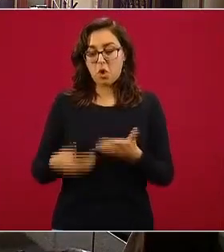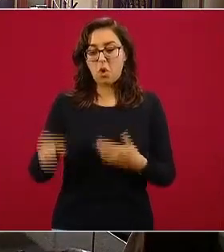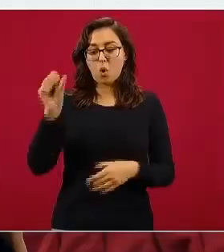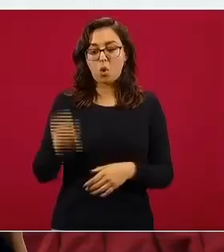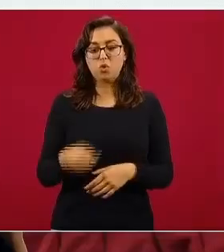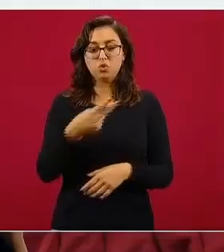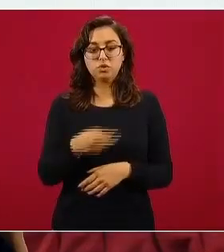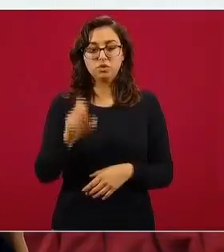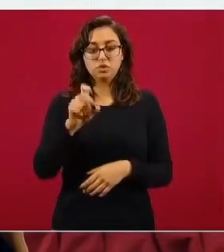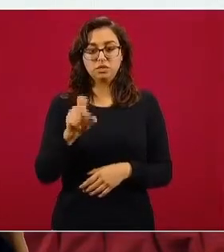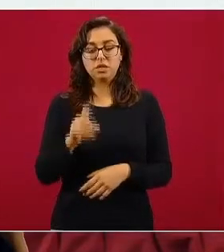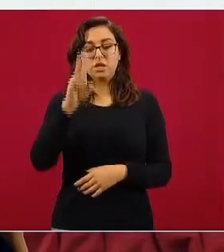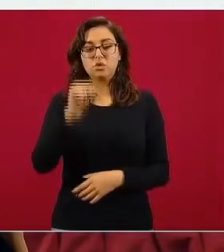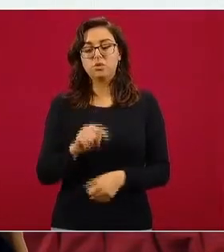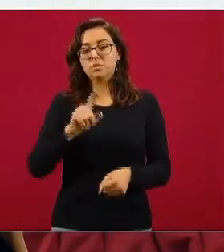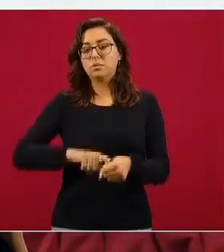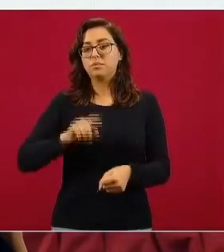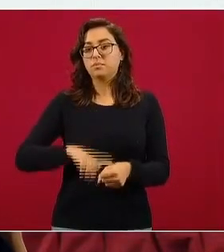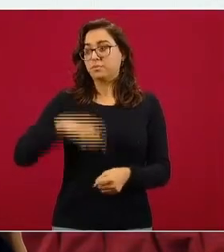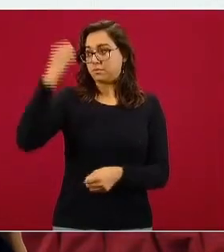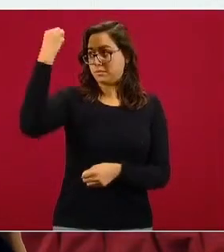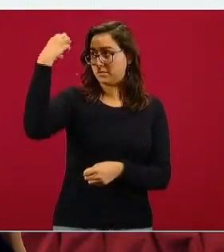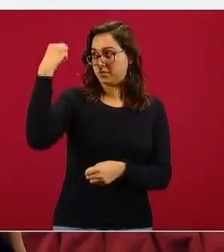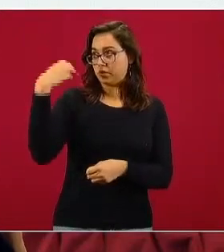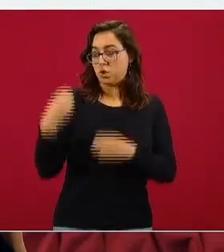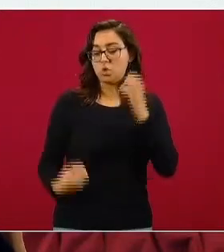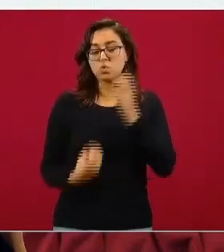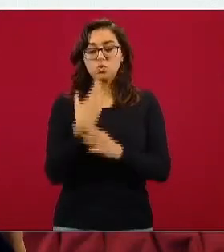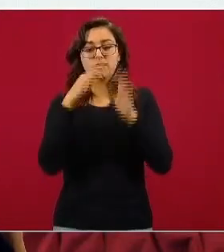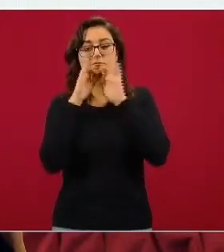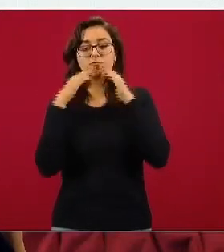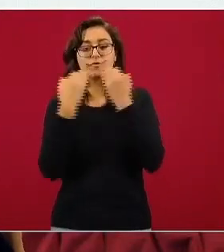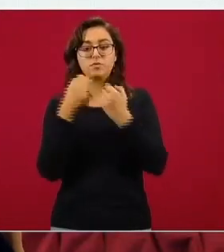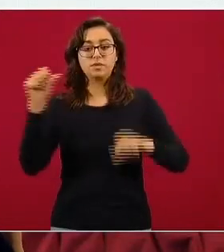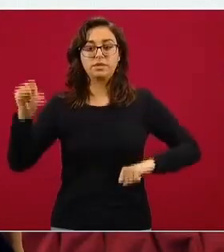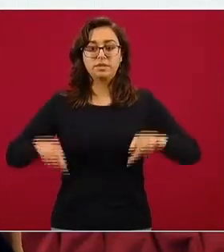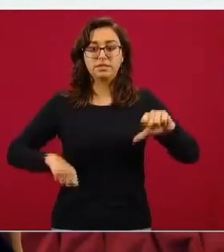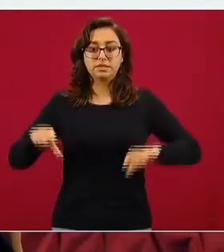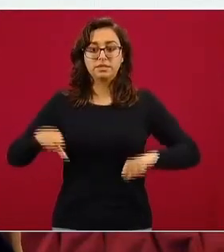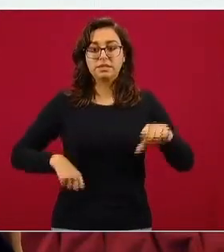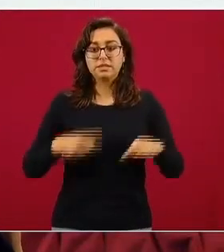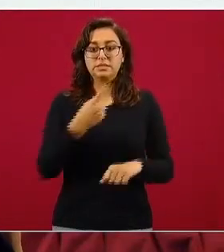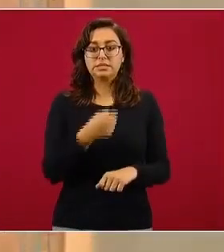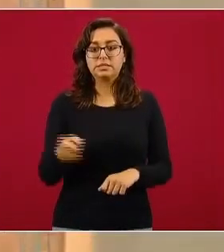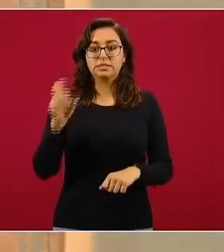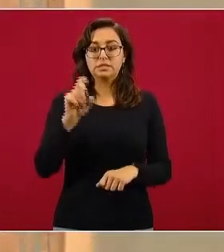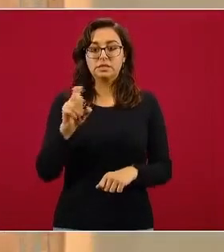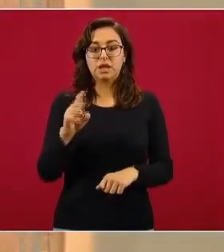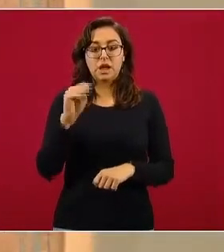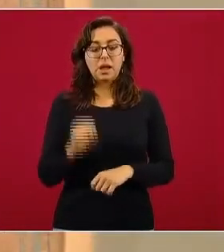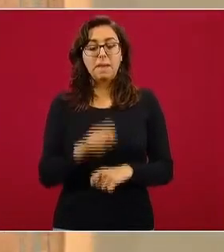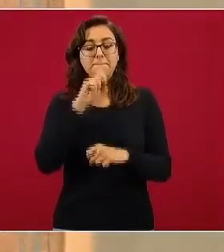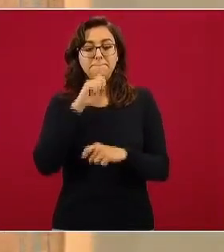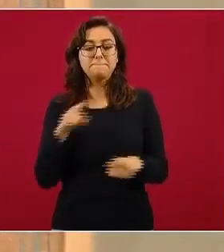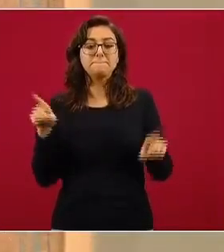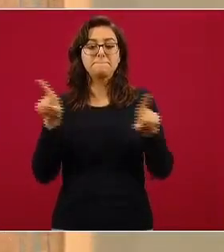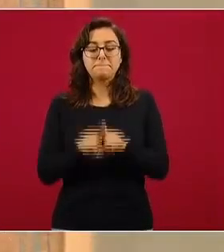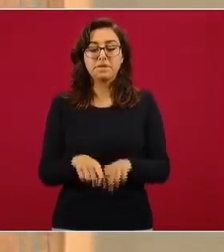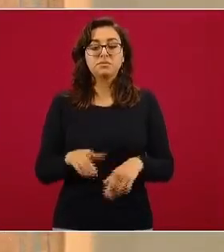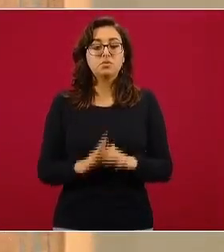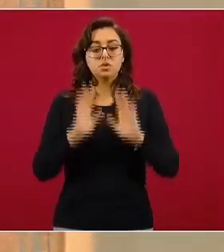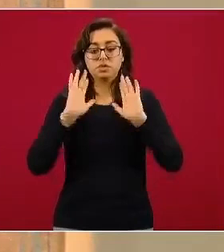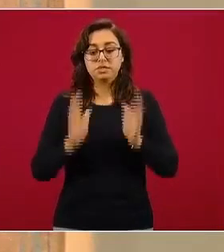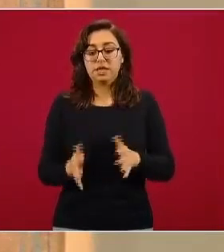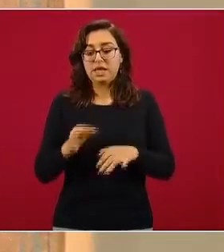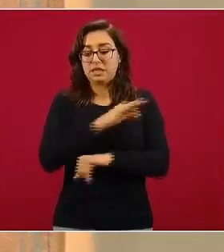día 149 de la nueva normalidad. Estamos ya en el segundo día de la última semana del mes